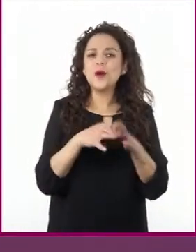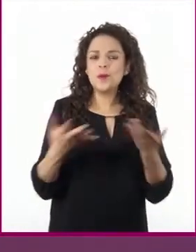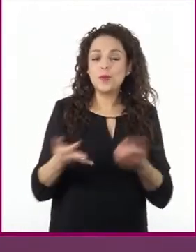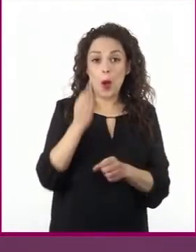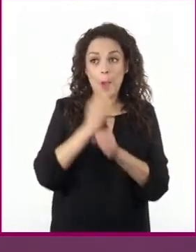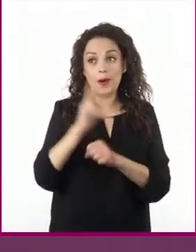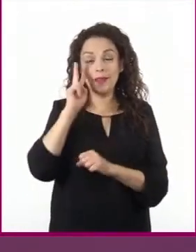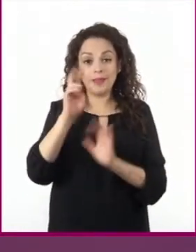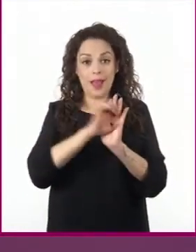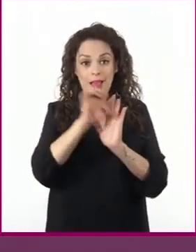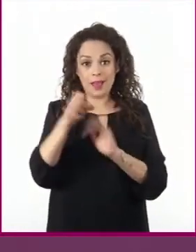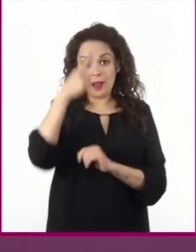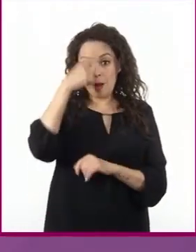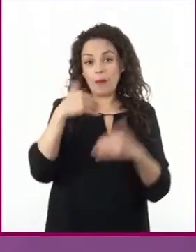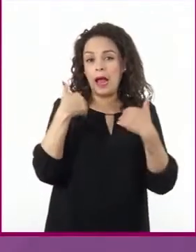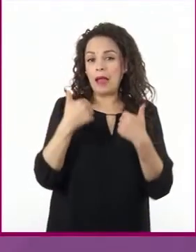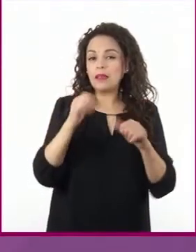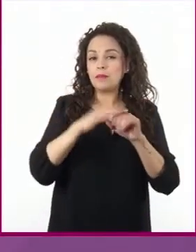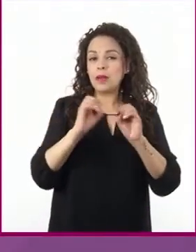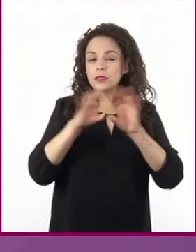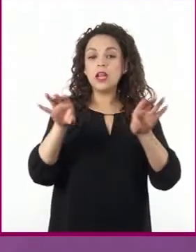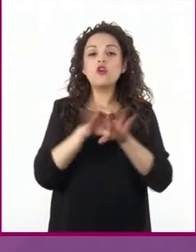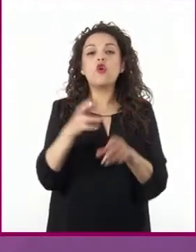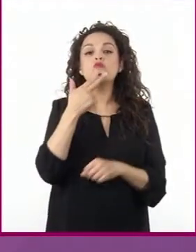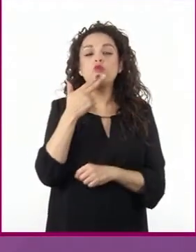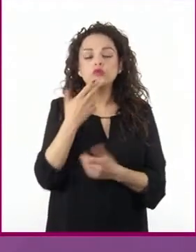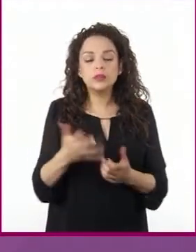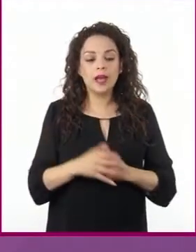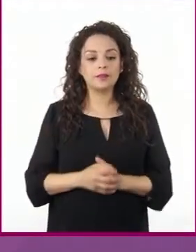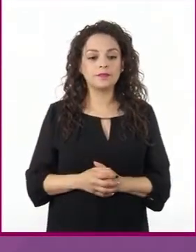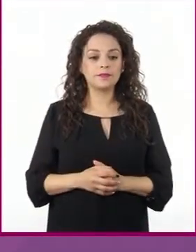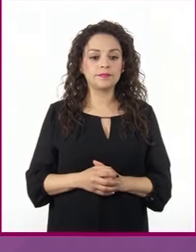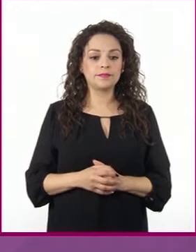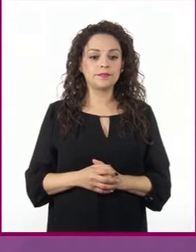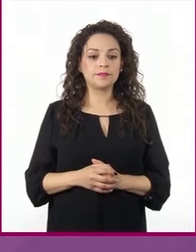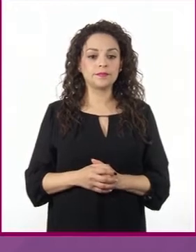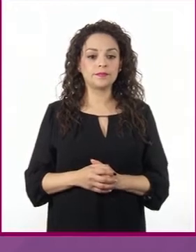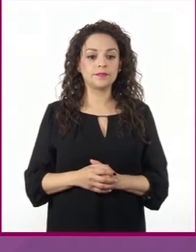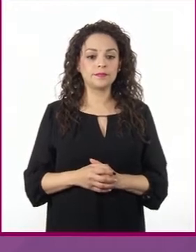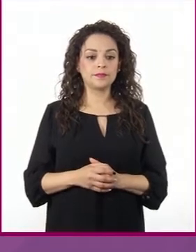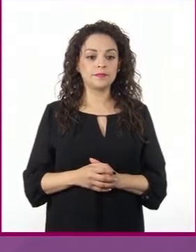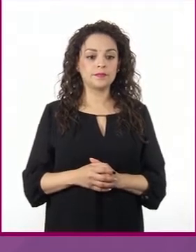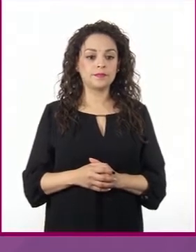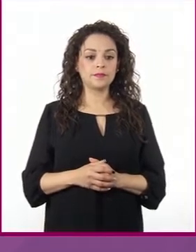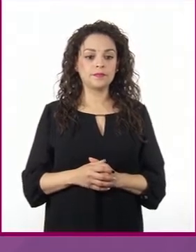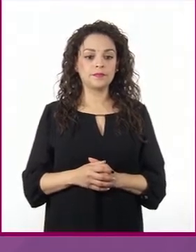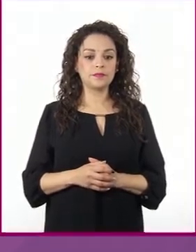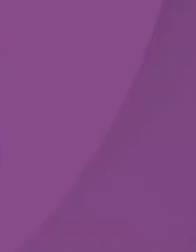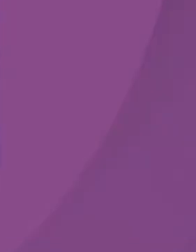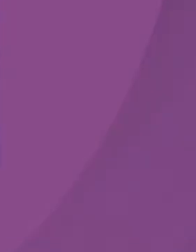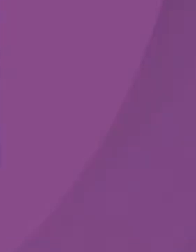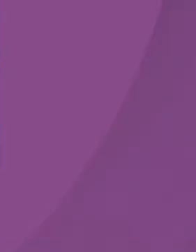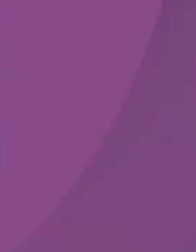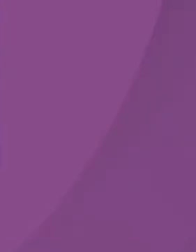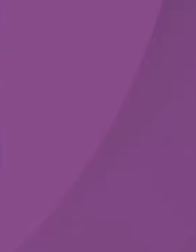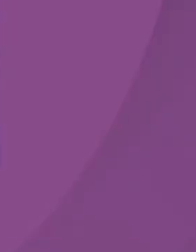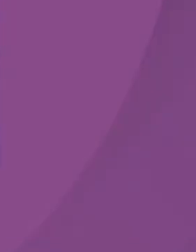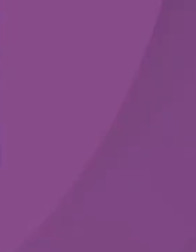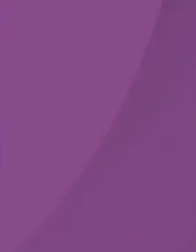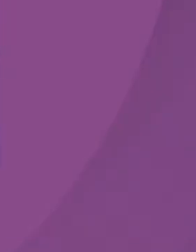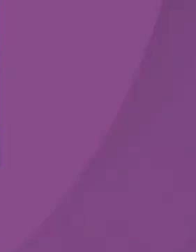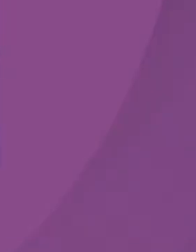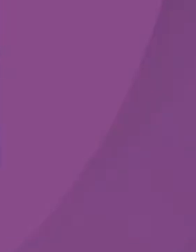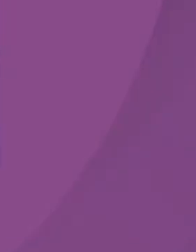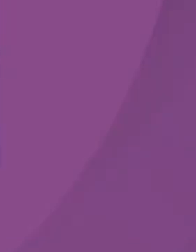para comprender su uso práctico. Sor Juana Inés de la Cruz fue una mujer adelantada para su época y